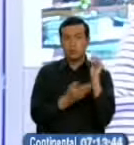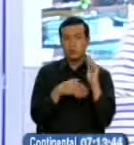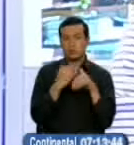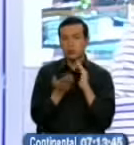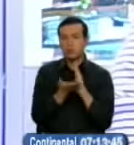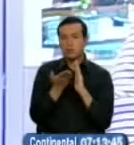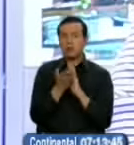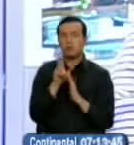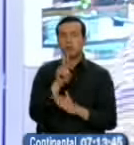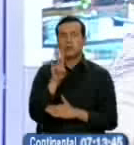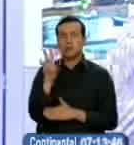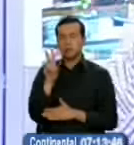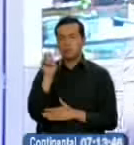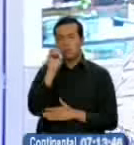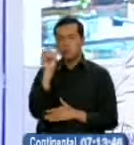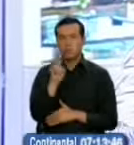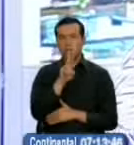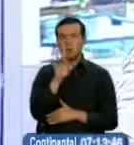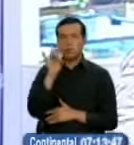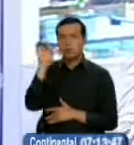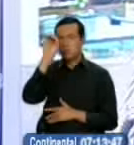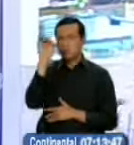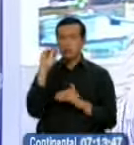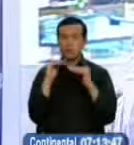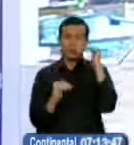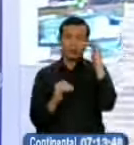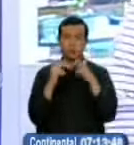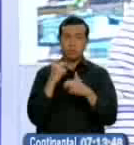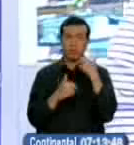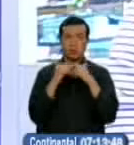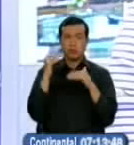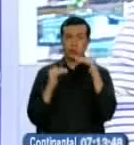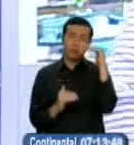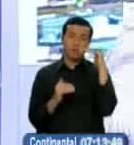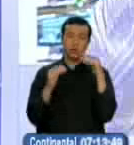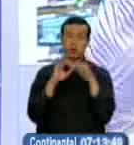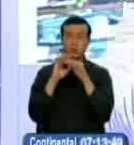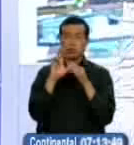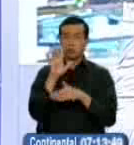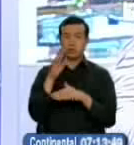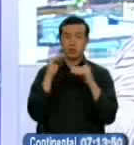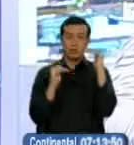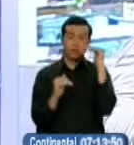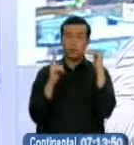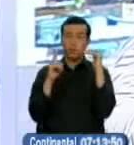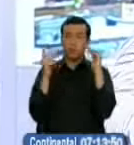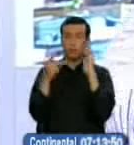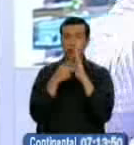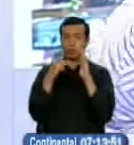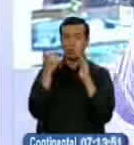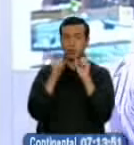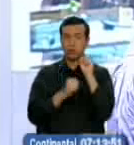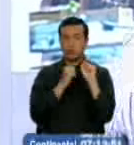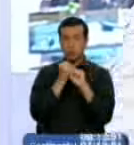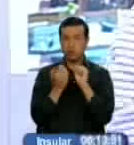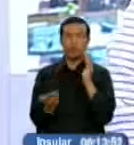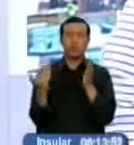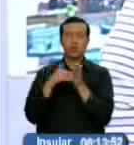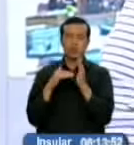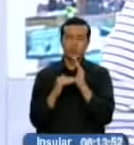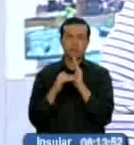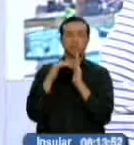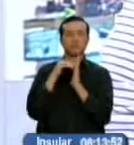el 27-28%. El índice de desigualdad, algo que tanto pondera Alianza País, que bajó un punto en estos 10 años, ha vuelto a subir.